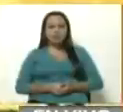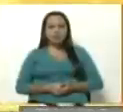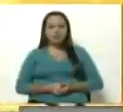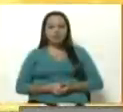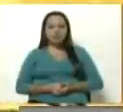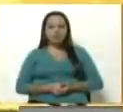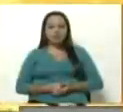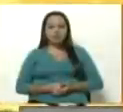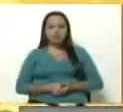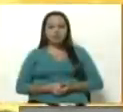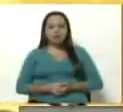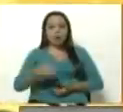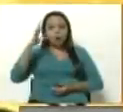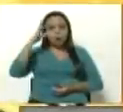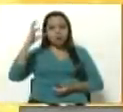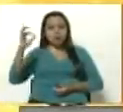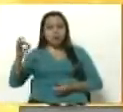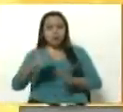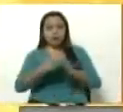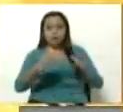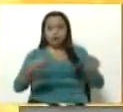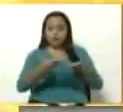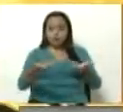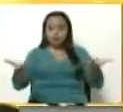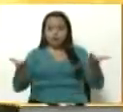Concejales, concejalas,